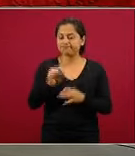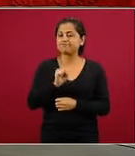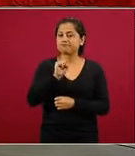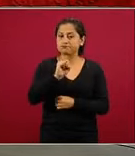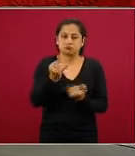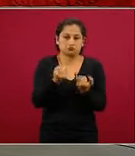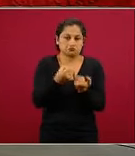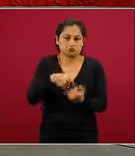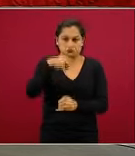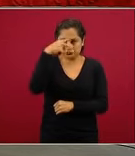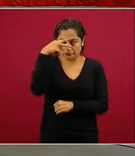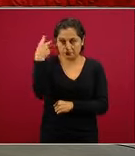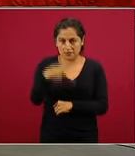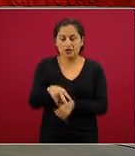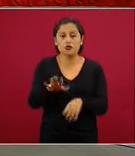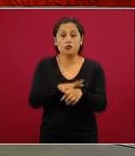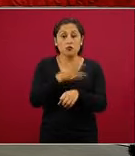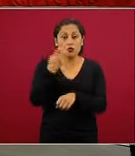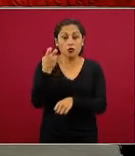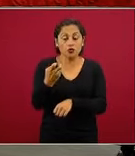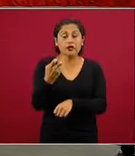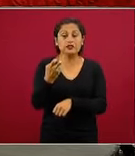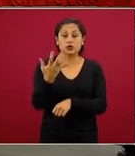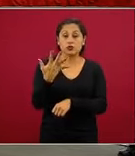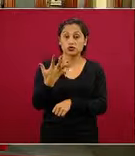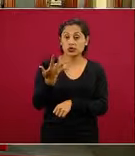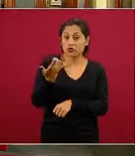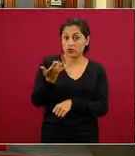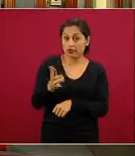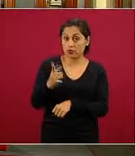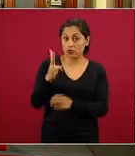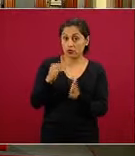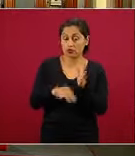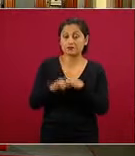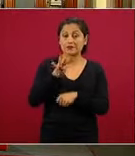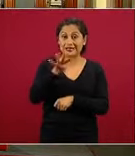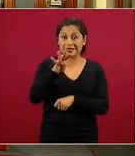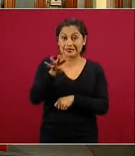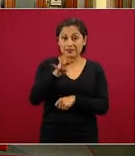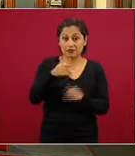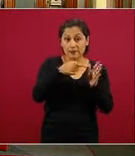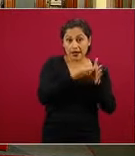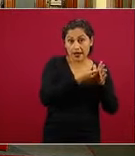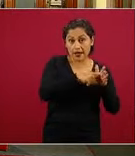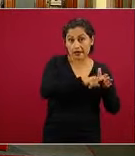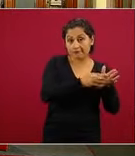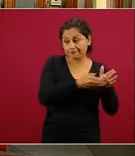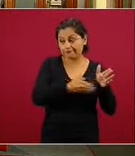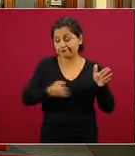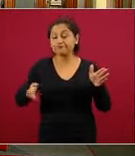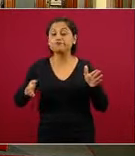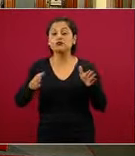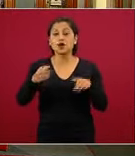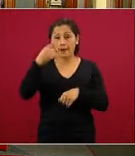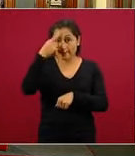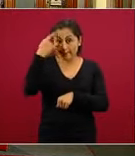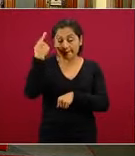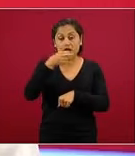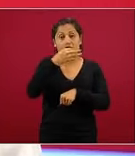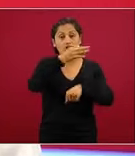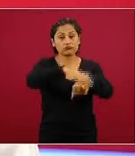país, y por eso el 5 de julio de 2019 empezamos la Estrategia Nacional contra